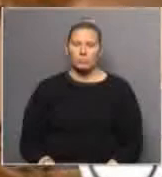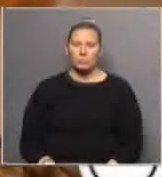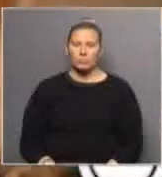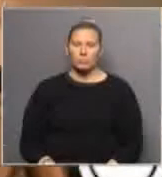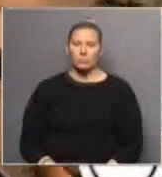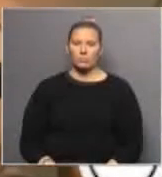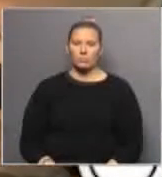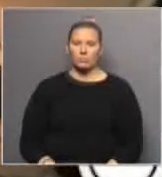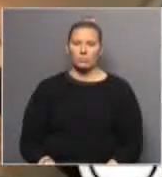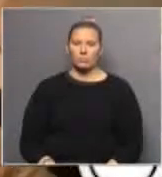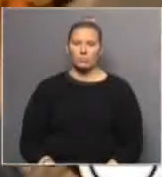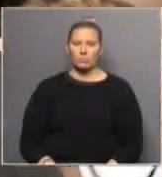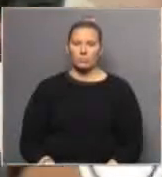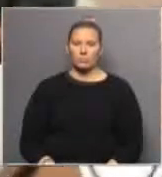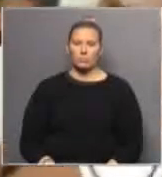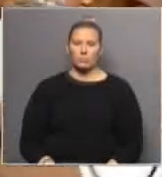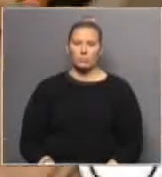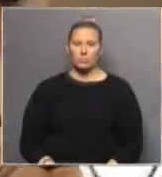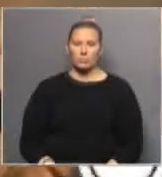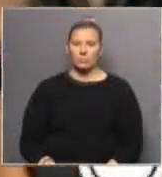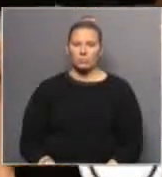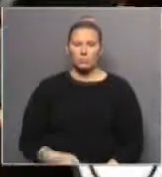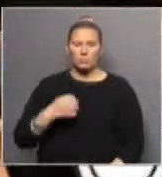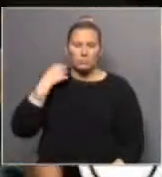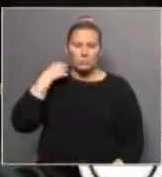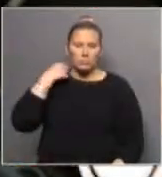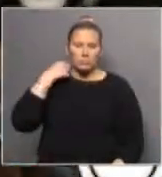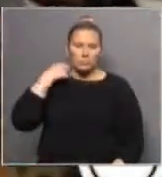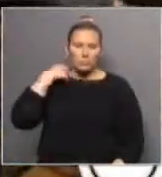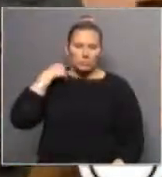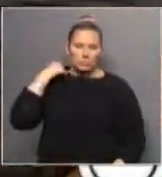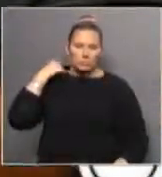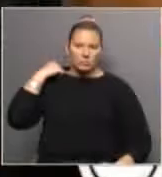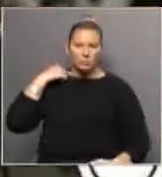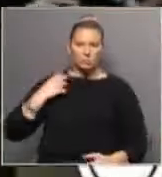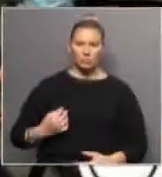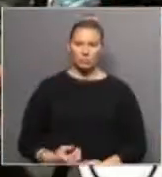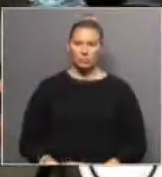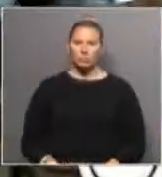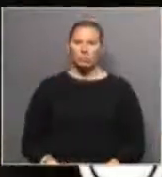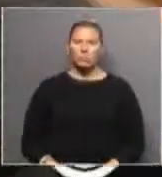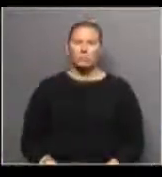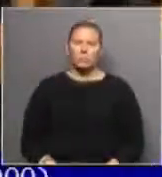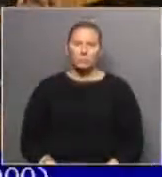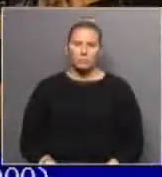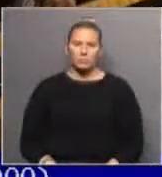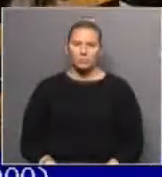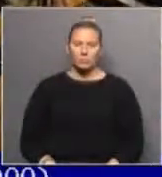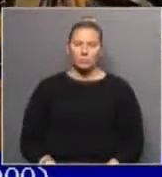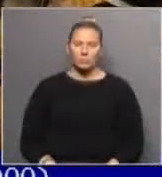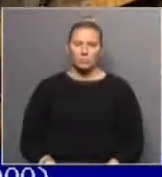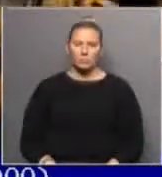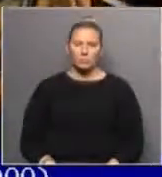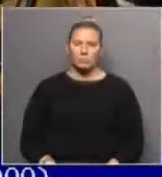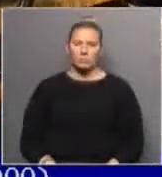si yo quiero y si no quiero me voy. La mato con el pecho, te la guardo de canto. Soy la piedra en tu zapato, vos pisas fuerte que aguanto. Vos no me